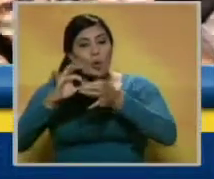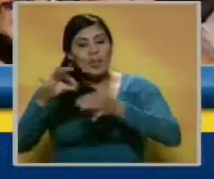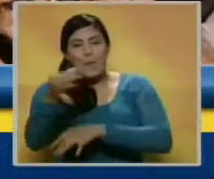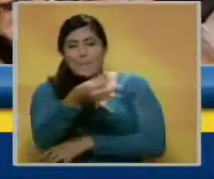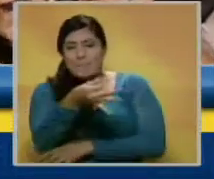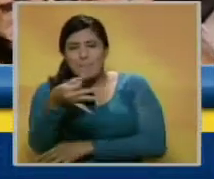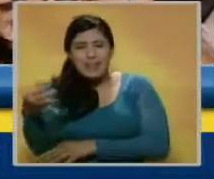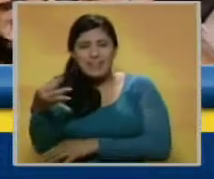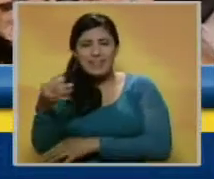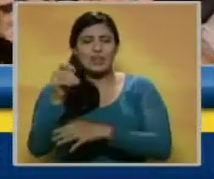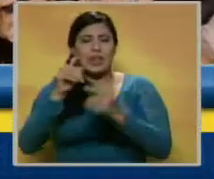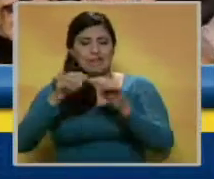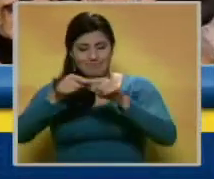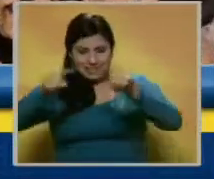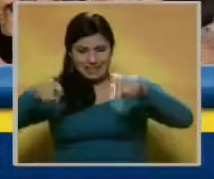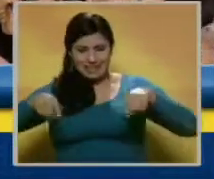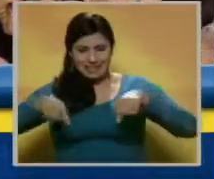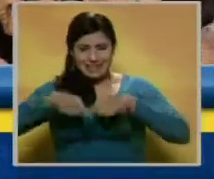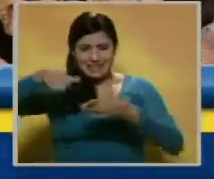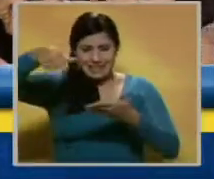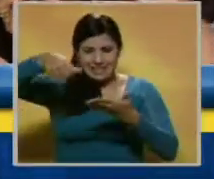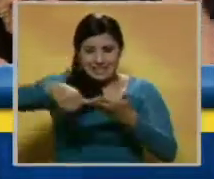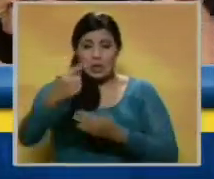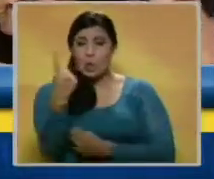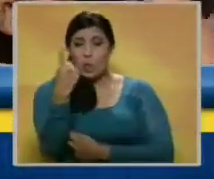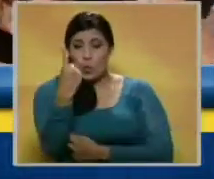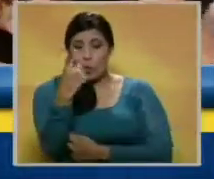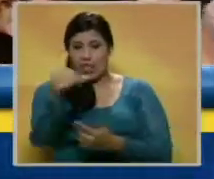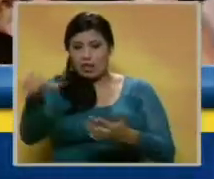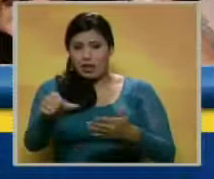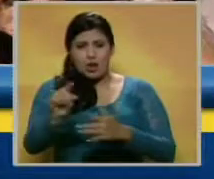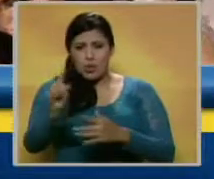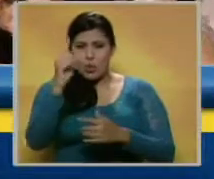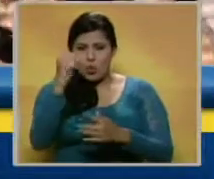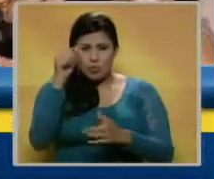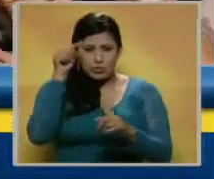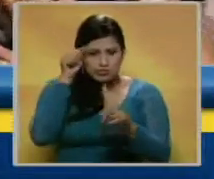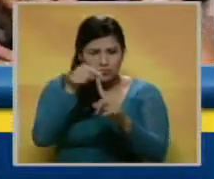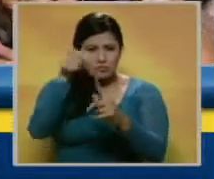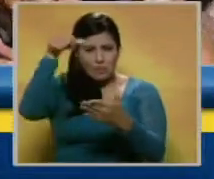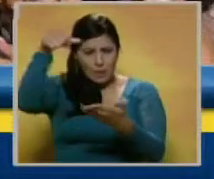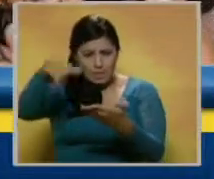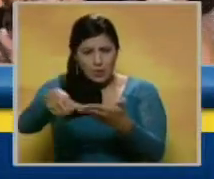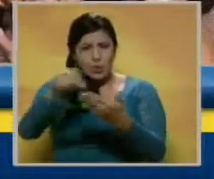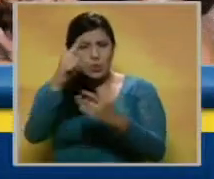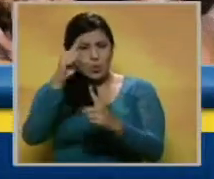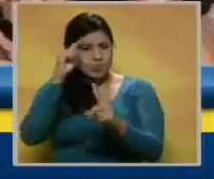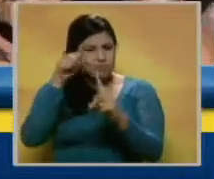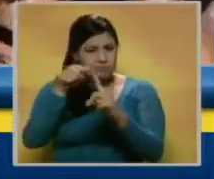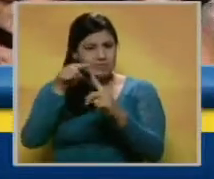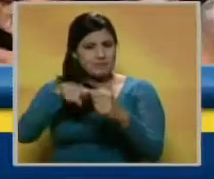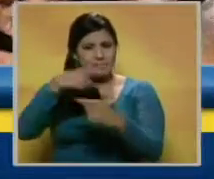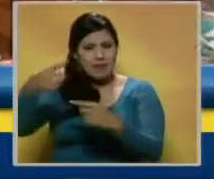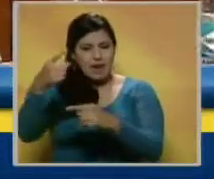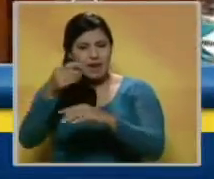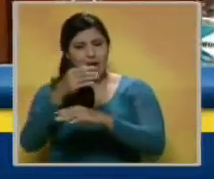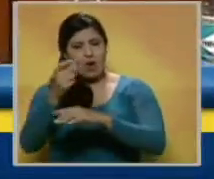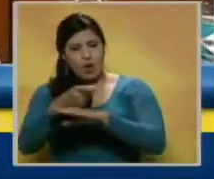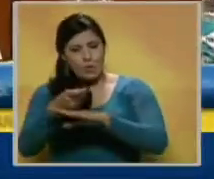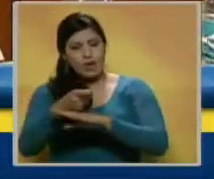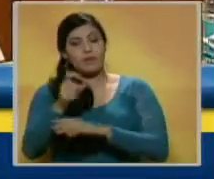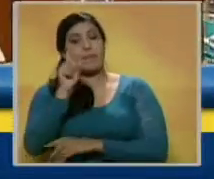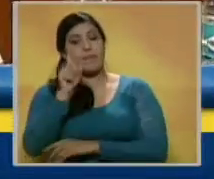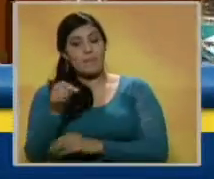tener una tarjeta única. Y en esa medida poder tener un solo discurso, una sola estrategia. Jesús Chudo